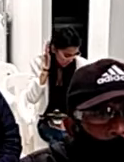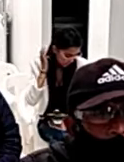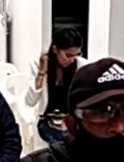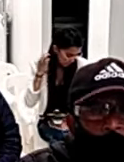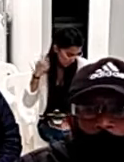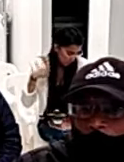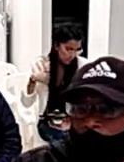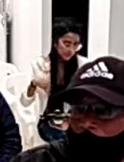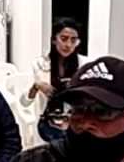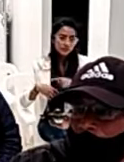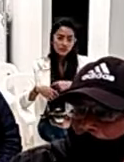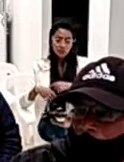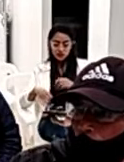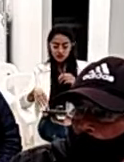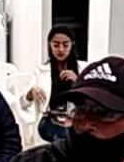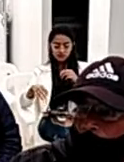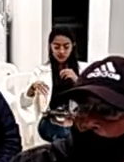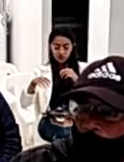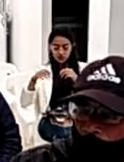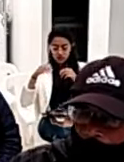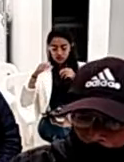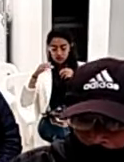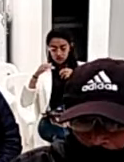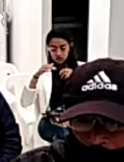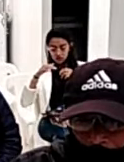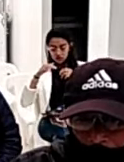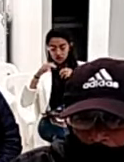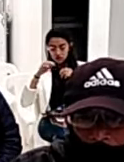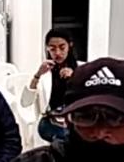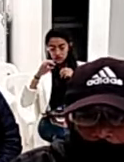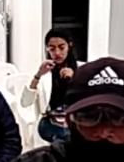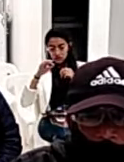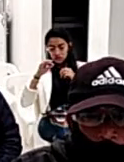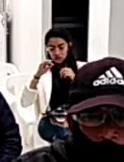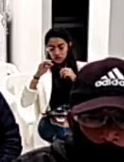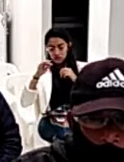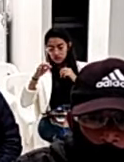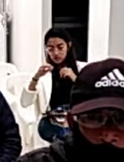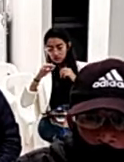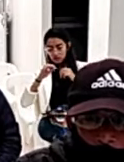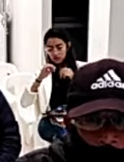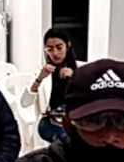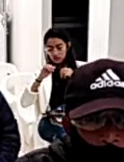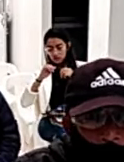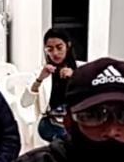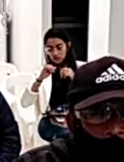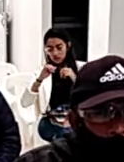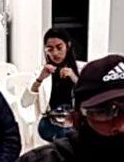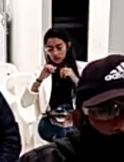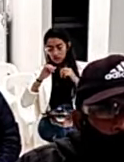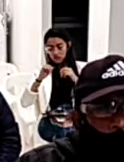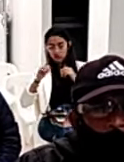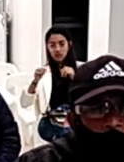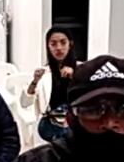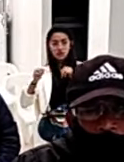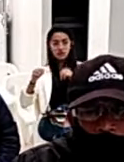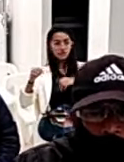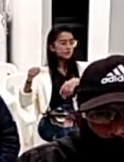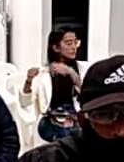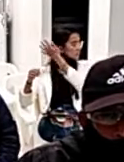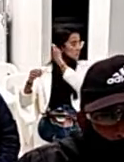estando en todos los barrios, en cuanto al robo de tapas y en cuanto al robo de las tapas de los